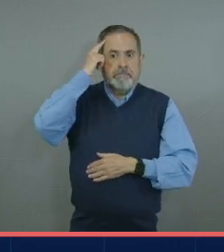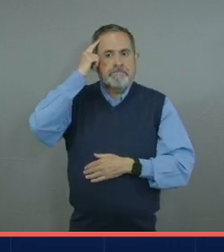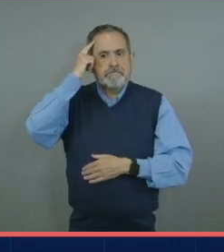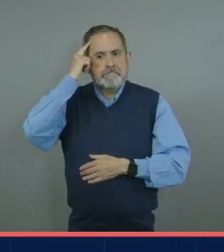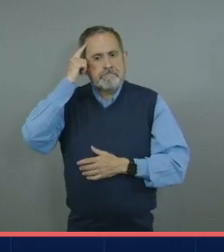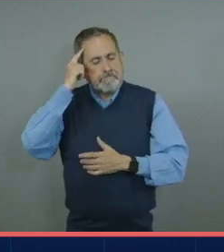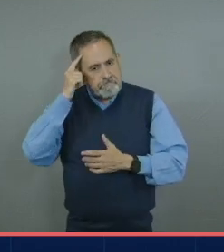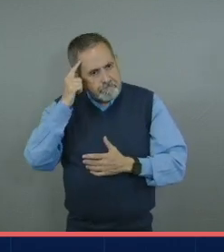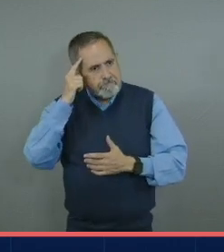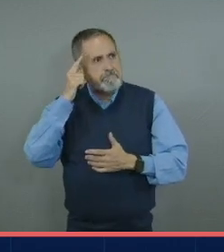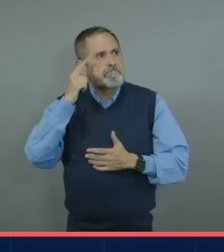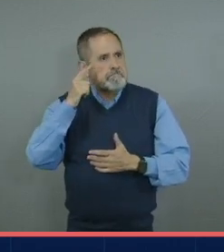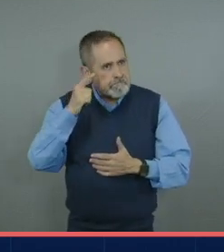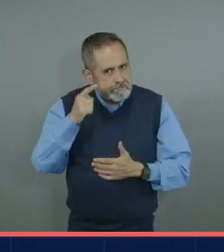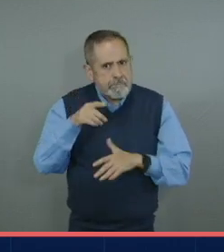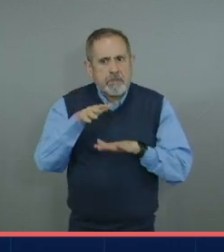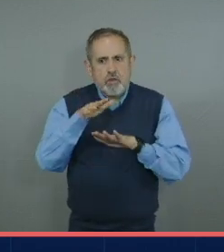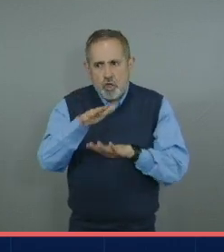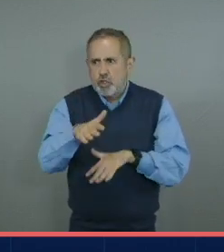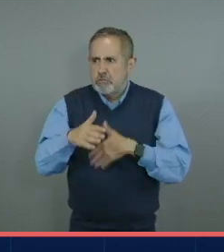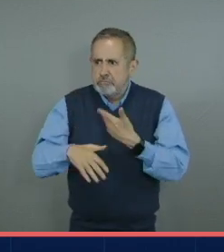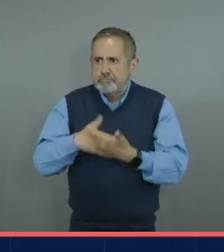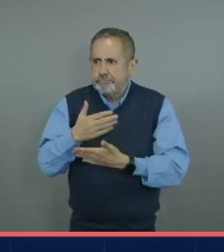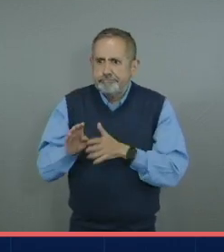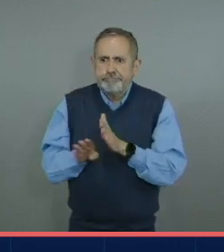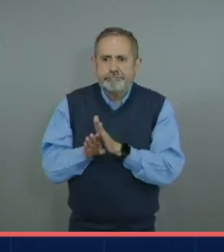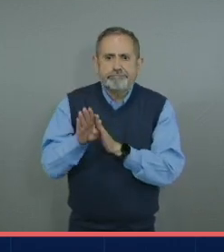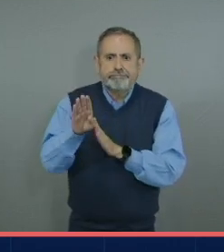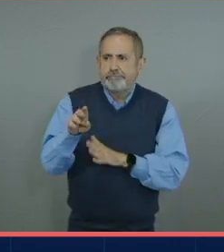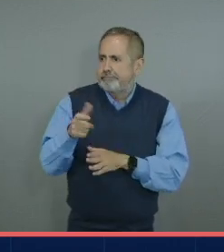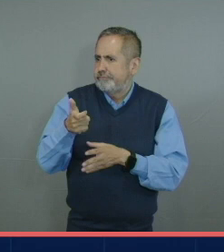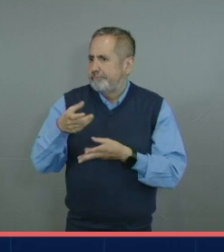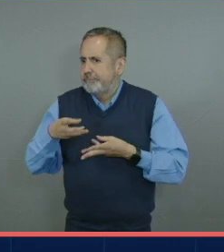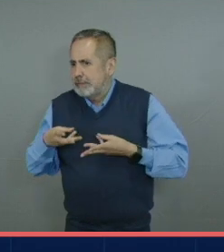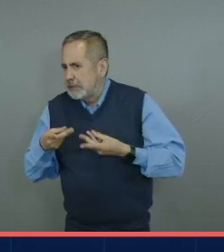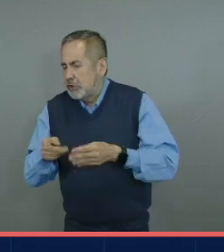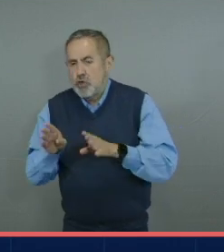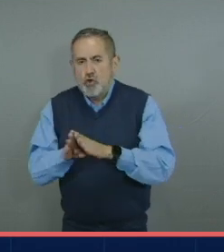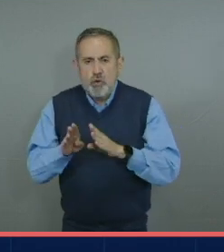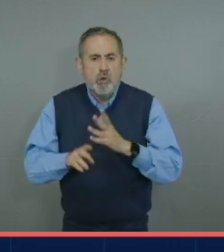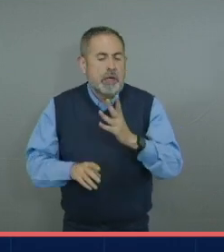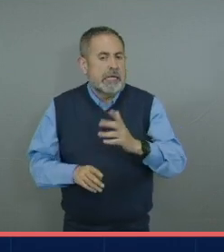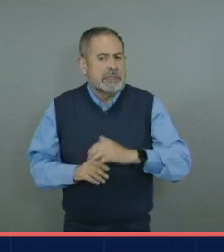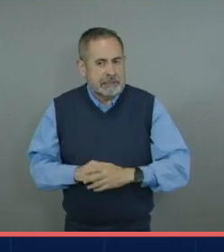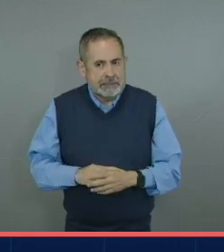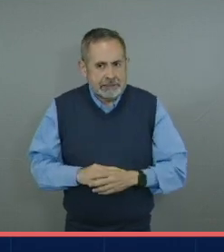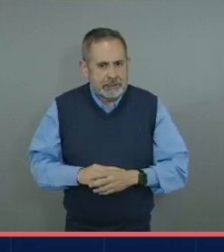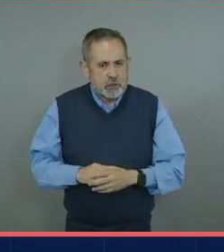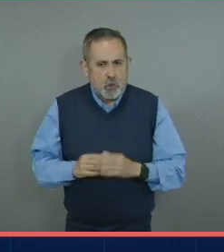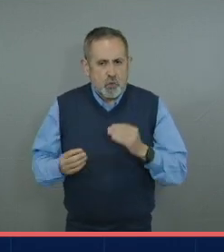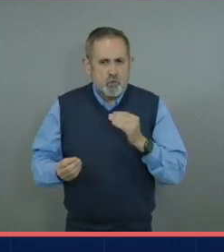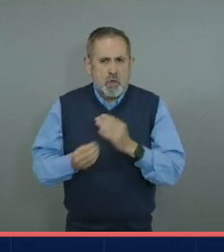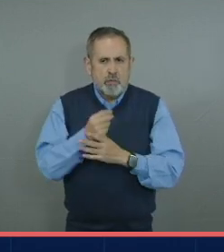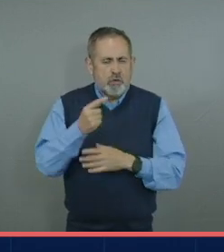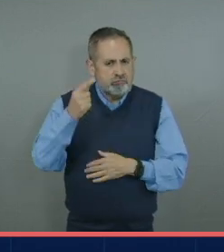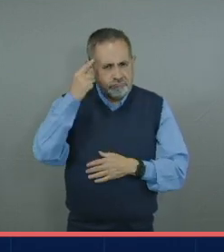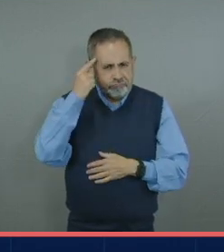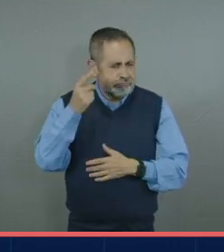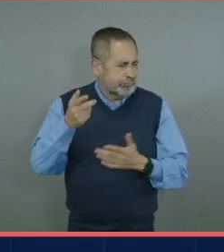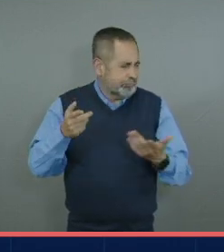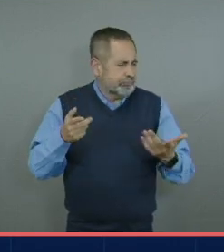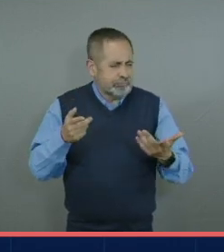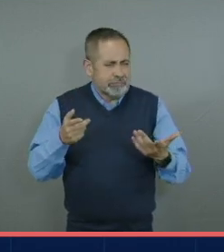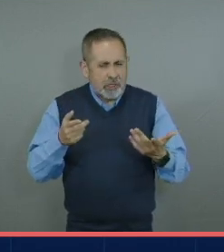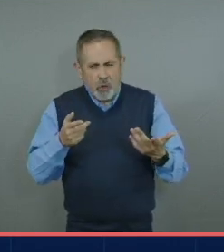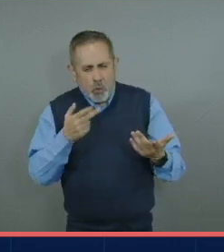en el crecimiento que hoy estamos llevando a cabo. Y nos vamos a comprar o vamos a obtener otro chip. Metan la mano quizá al bolsillo